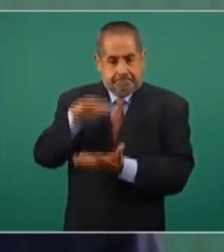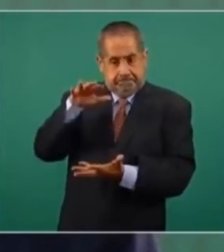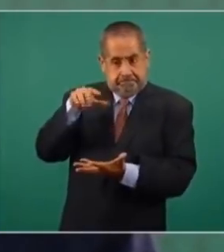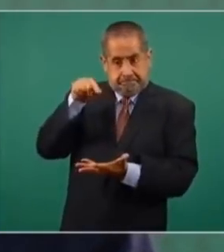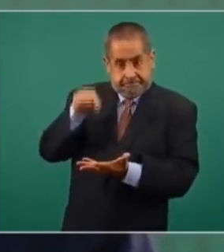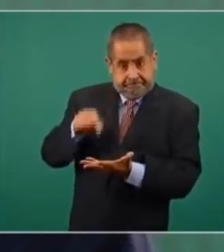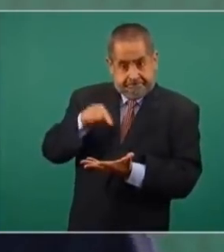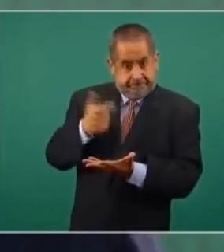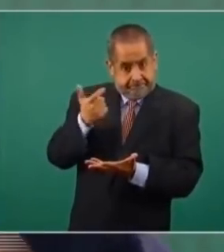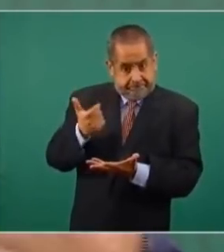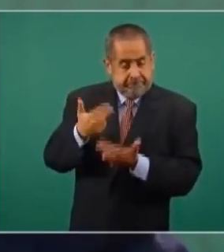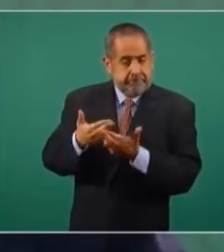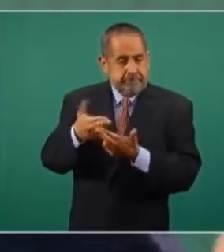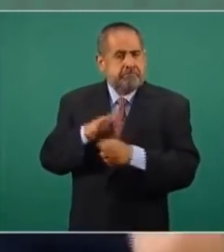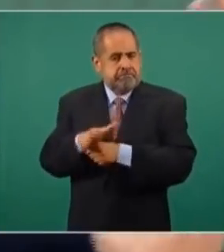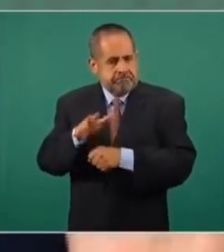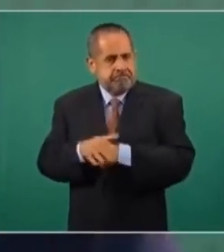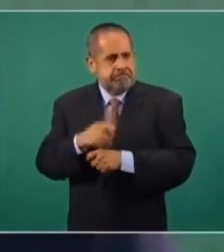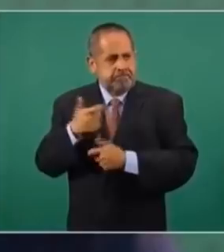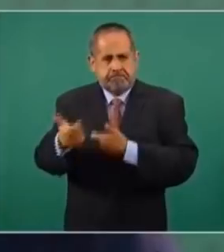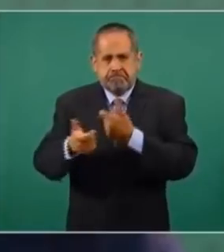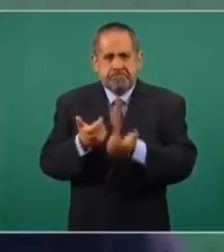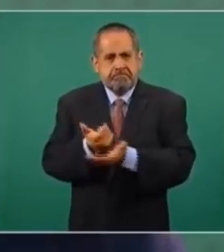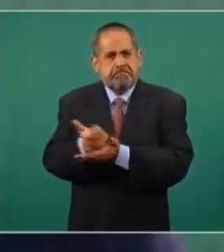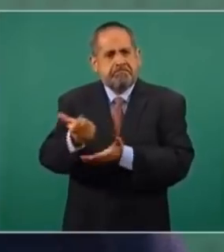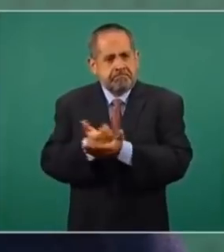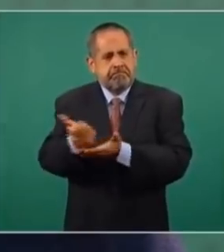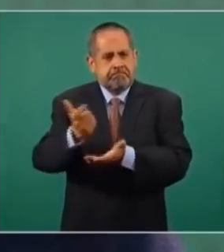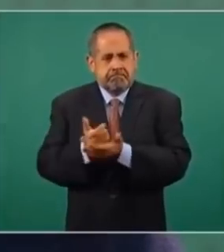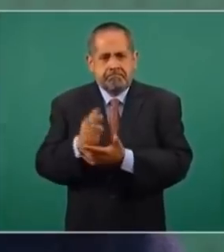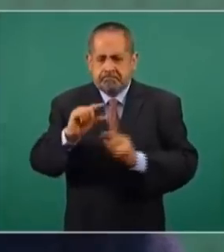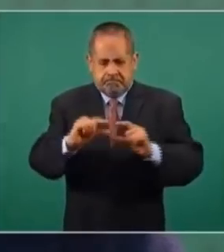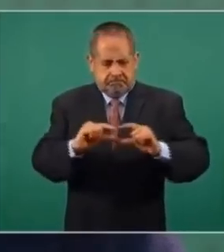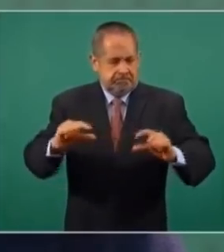presupuesto es que se están adquiriendo las vacunas.